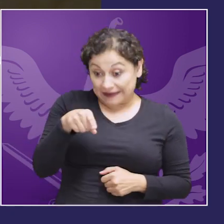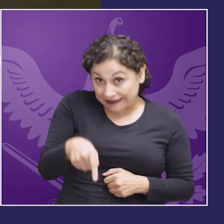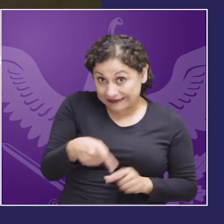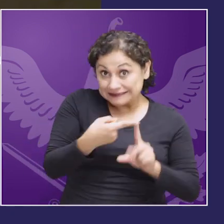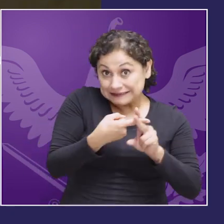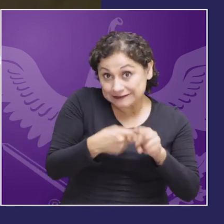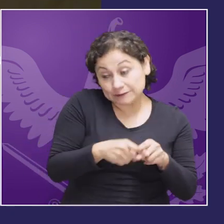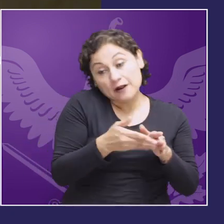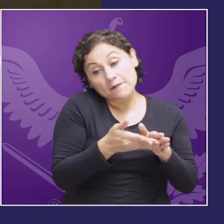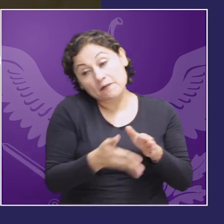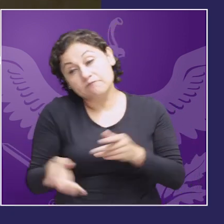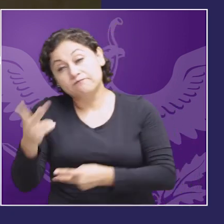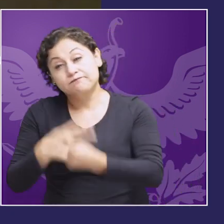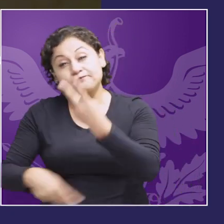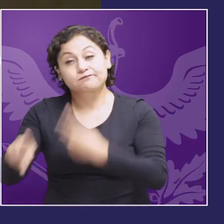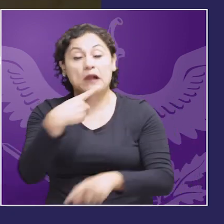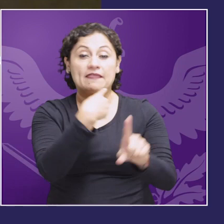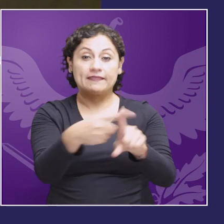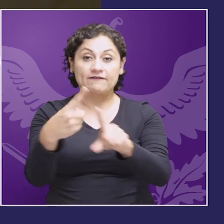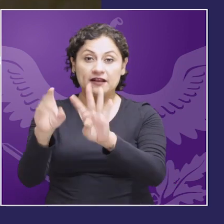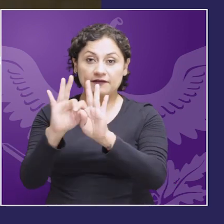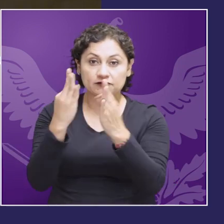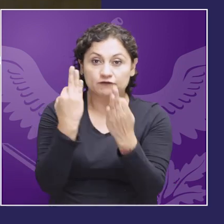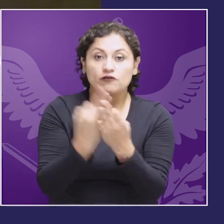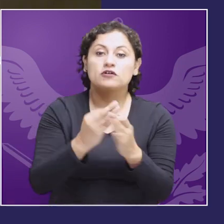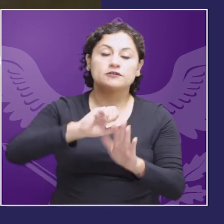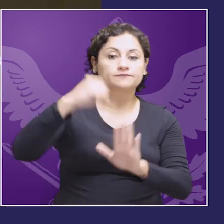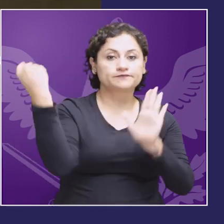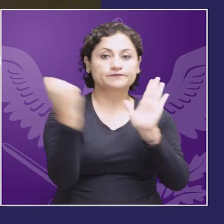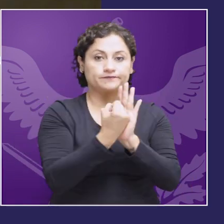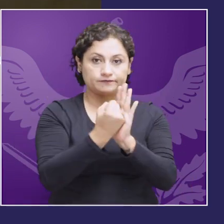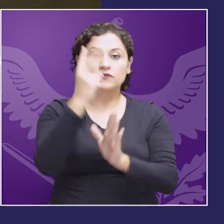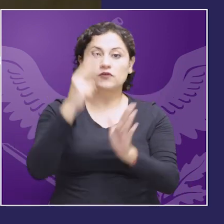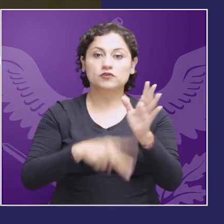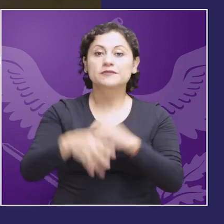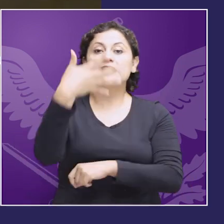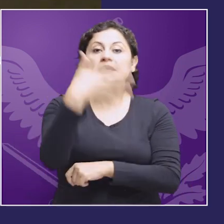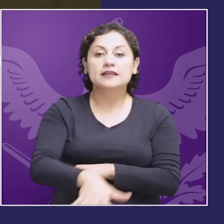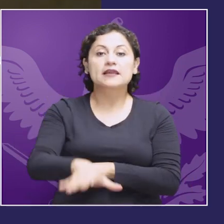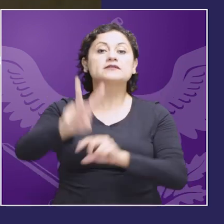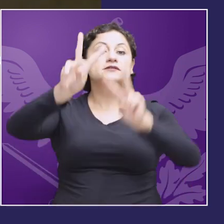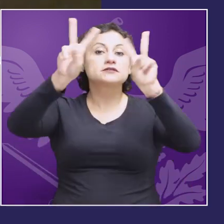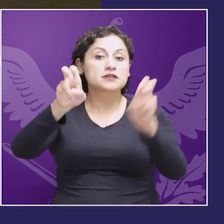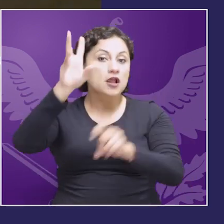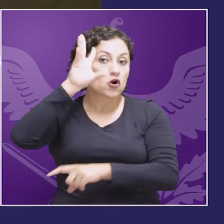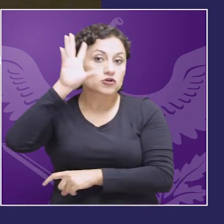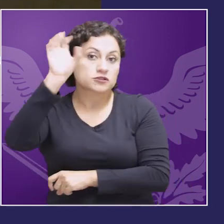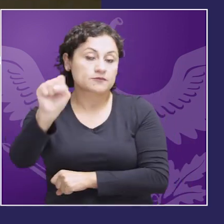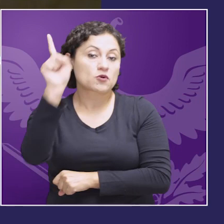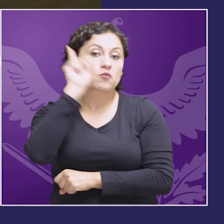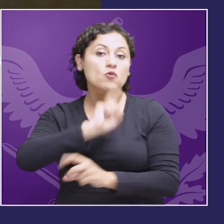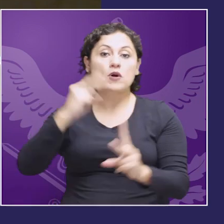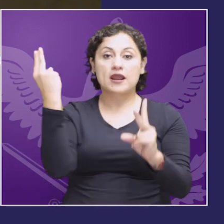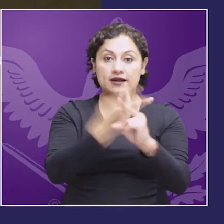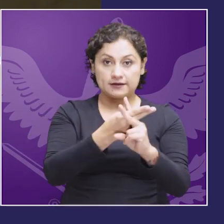y asesinatos de mujeres. A partir de ahí comienza un proceso de tipificación del delito